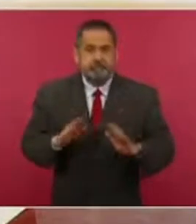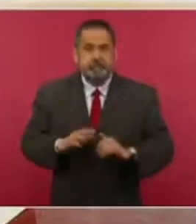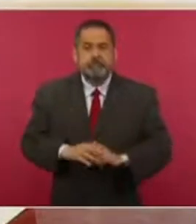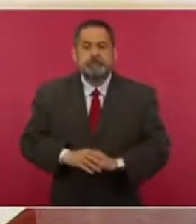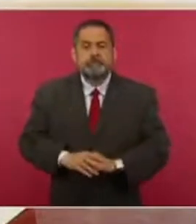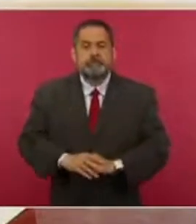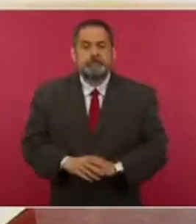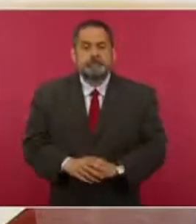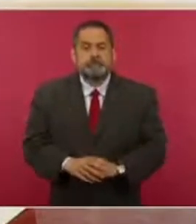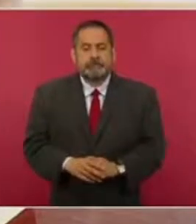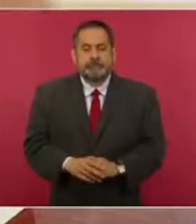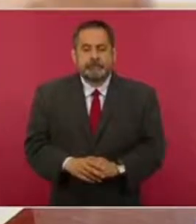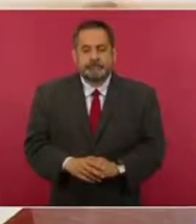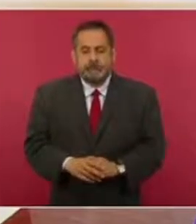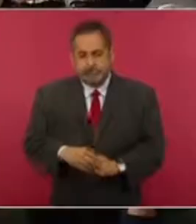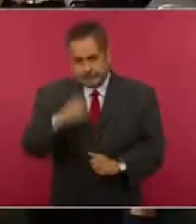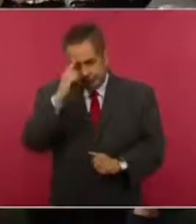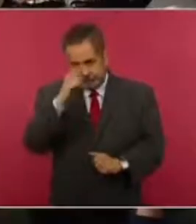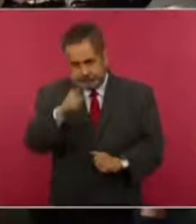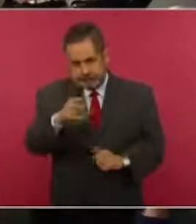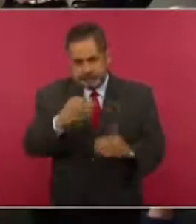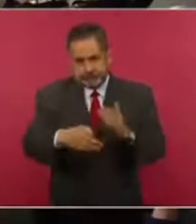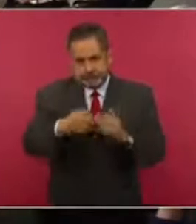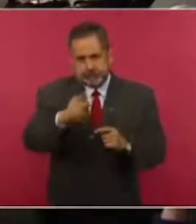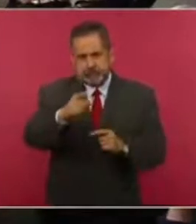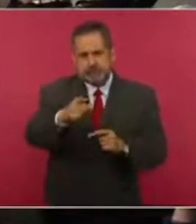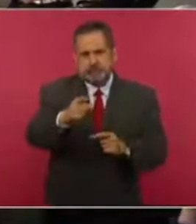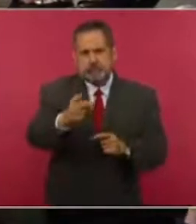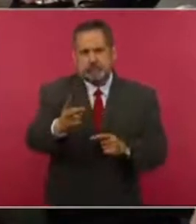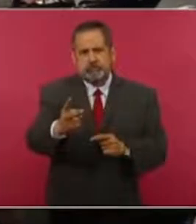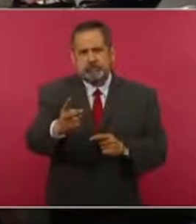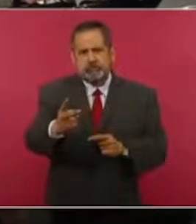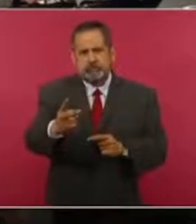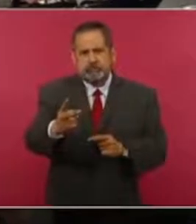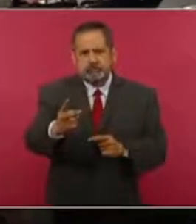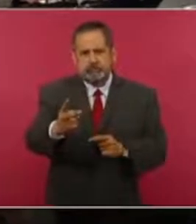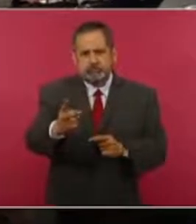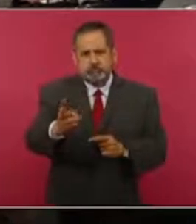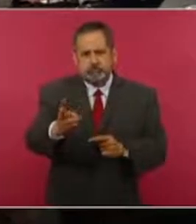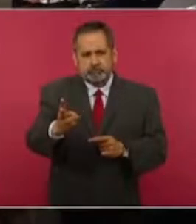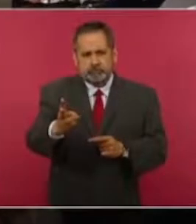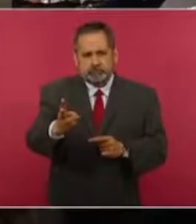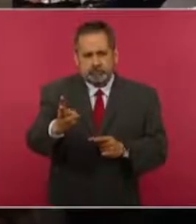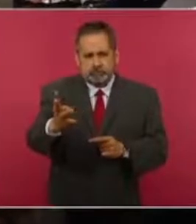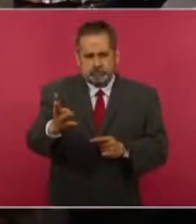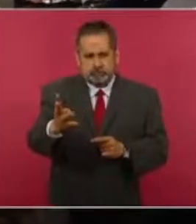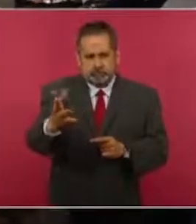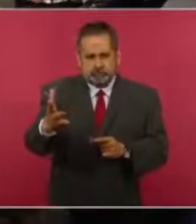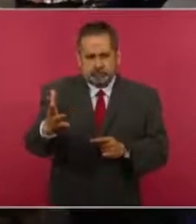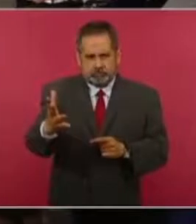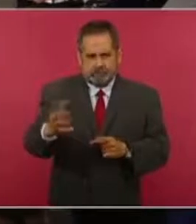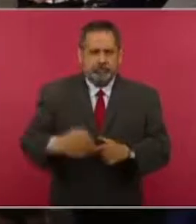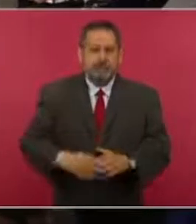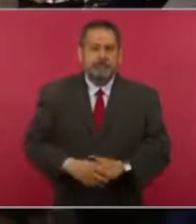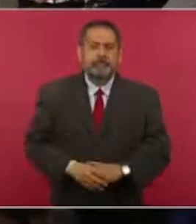a todos. Tú quedaste pendiente, usted, dos, tres, cuatro,